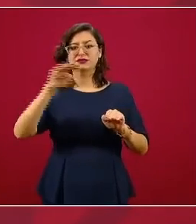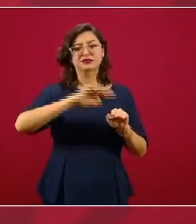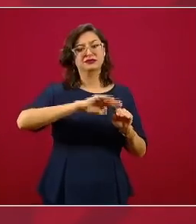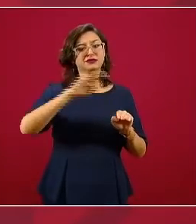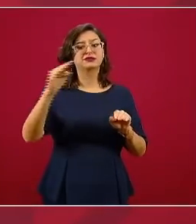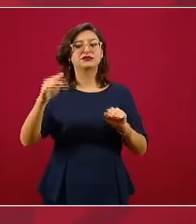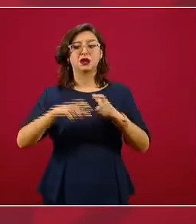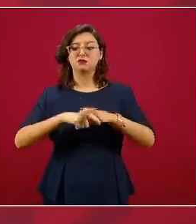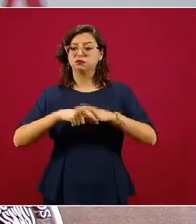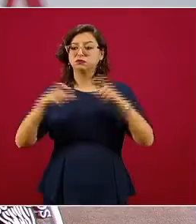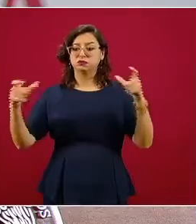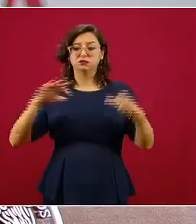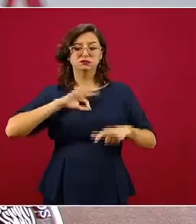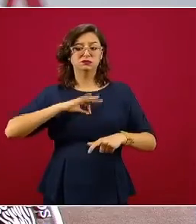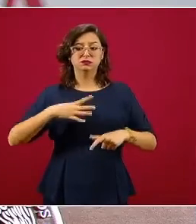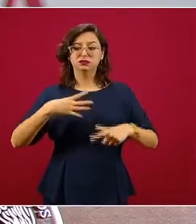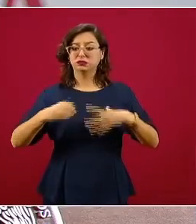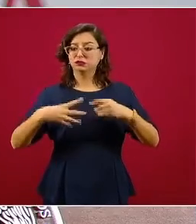indicios